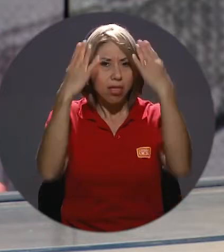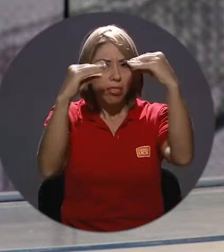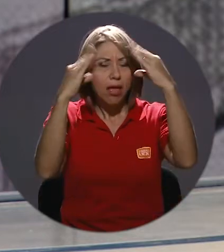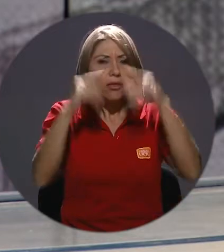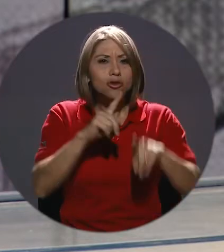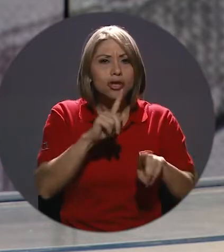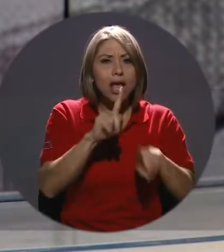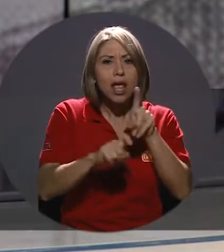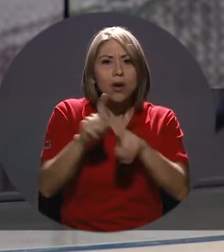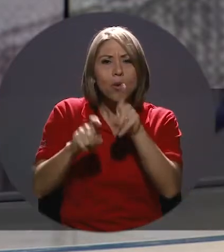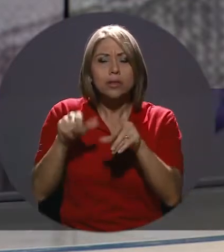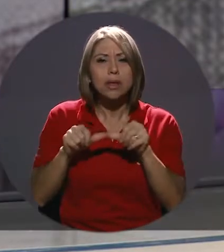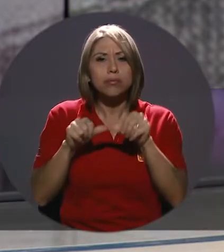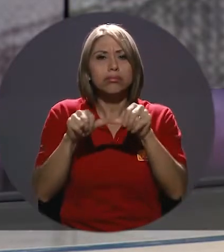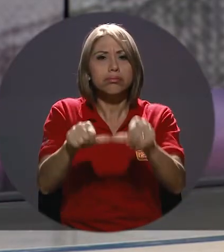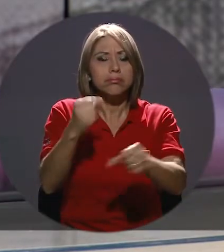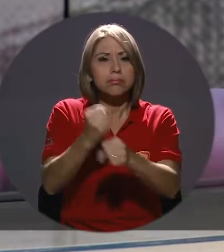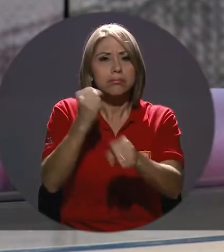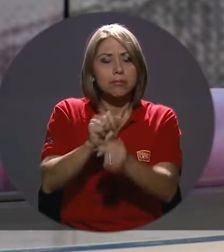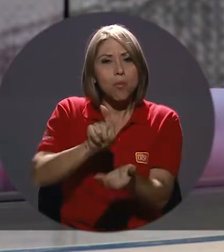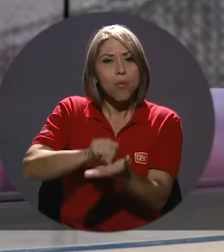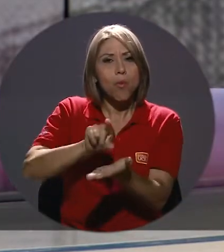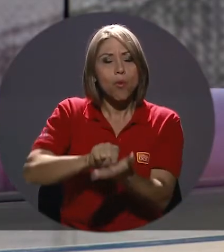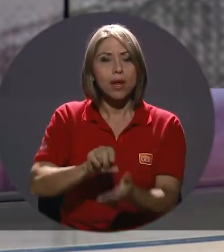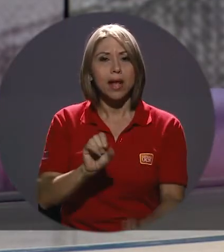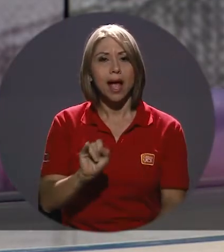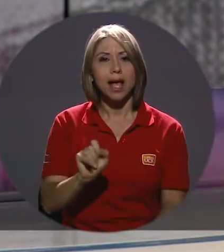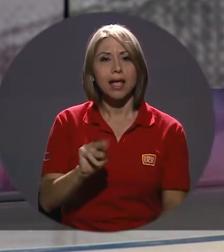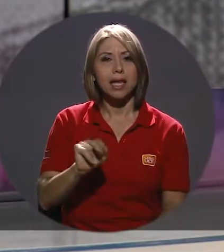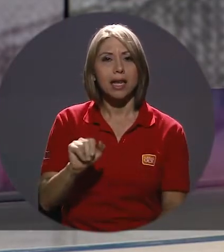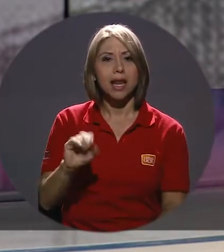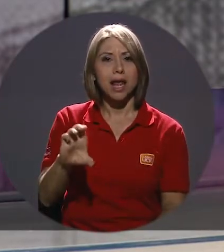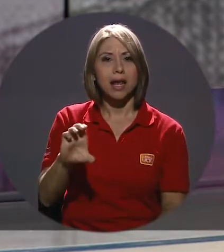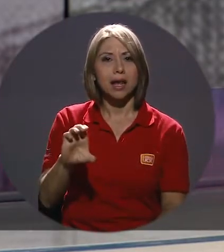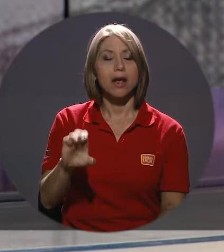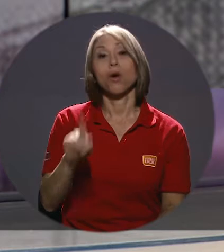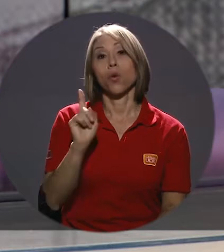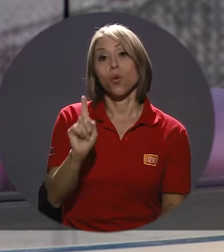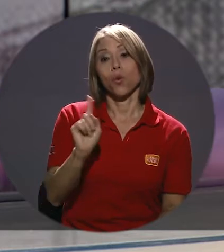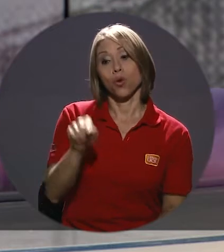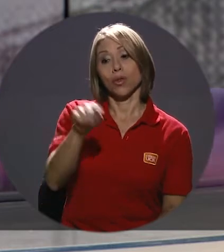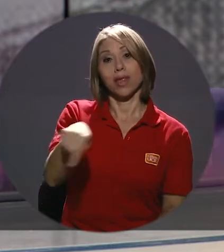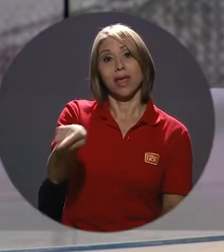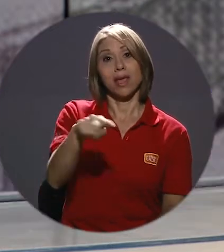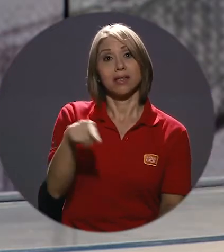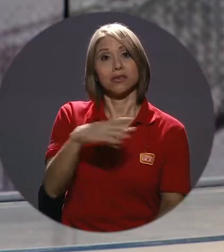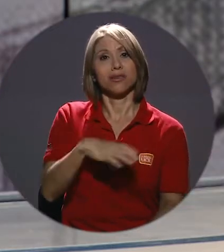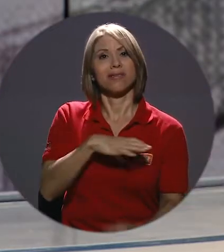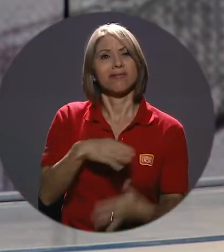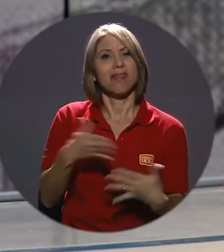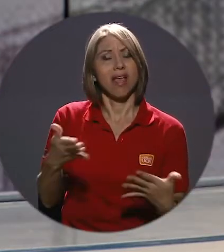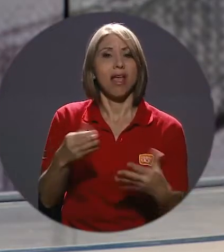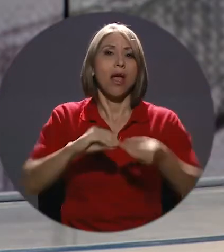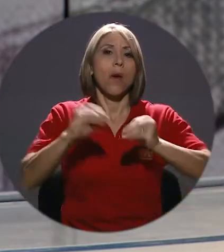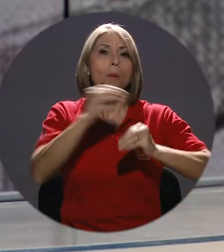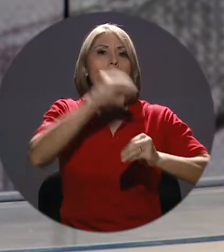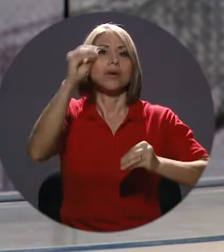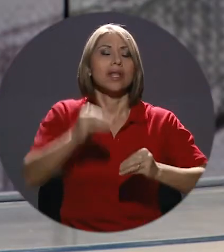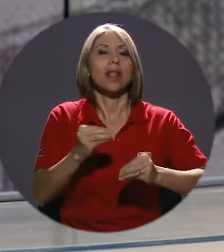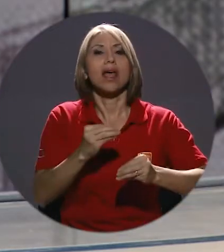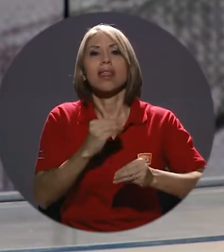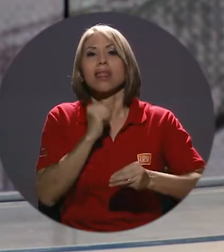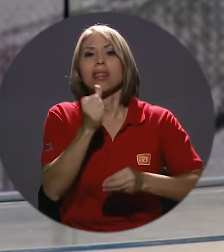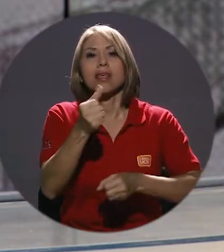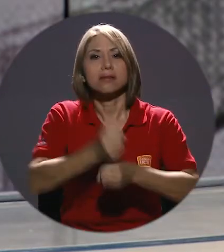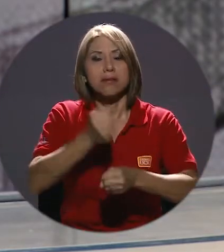los datos de la encuesta continua de empleo que nos publica el INEC y bueno, uno de esos indicadores es la tasa de desempleo, precisamente